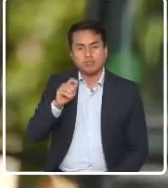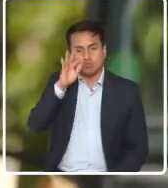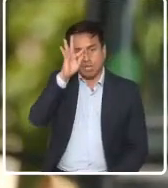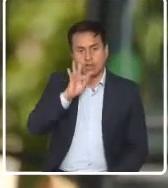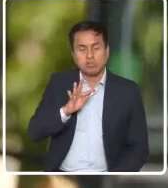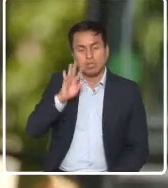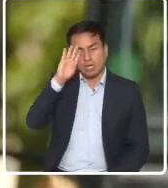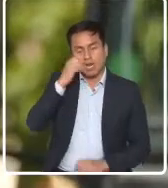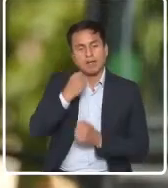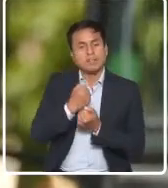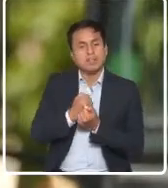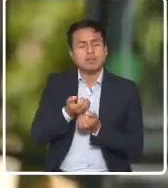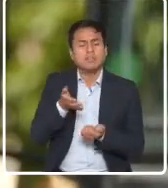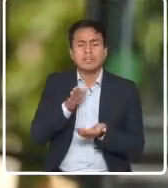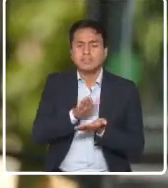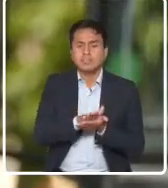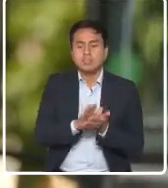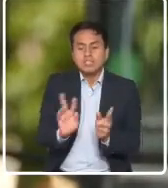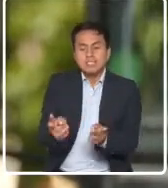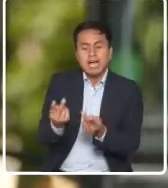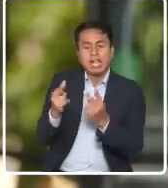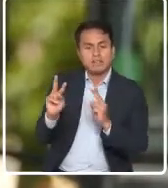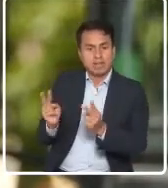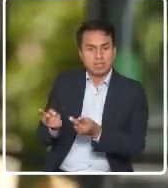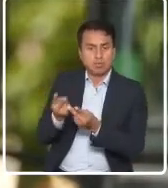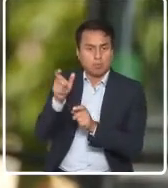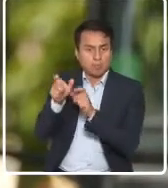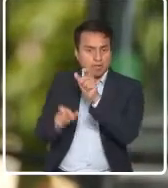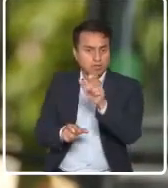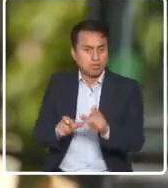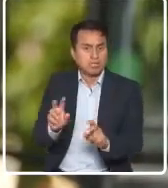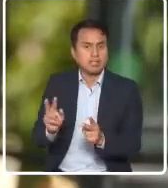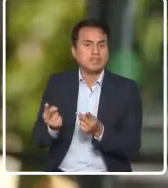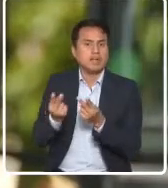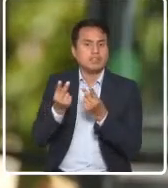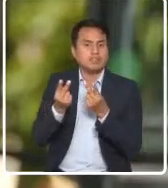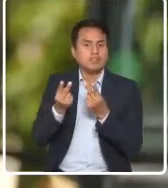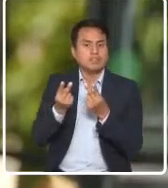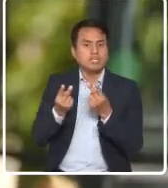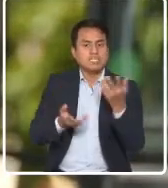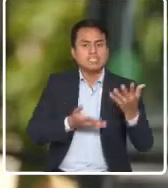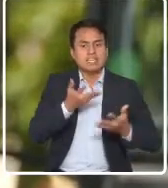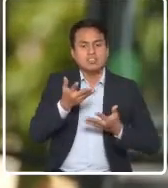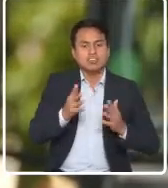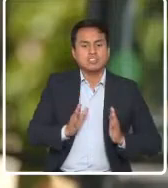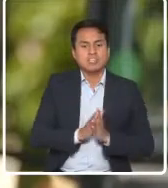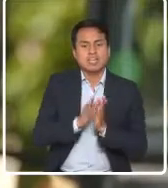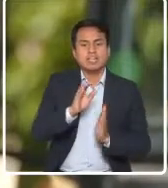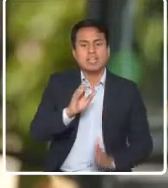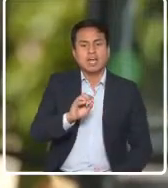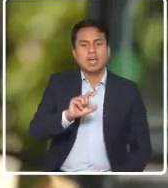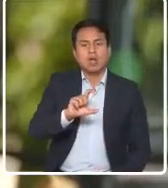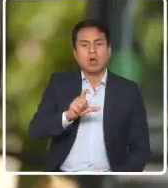funcionarios de Carabineros que fallecieron salvando personas en el incendio de Santa Olga,